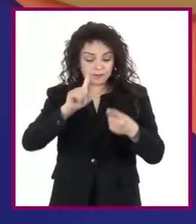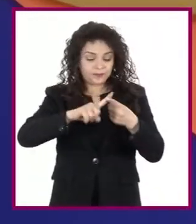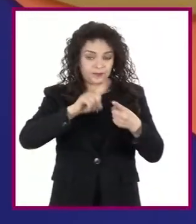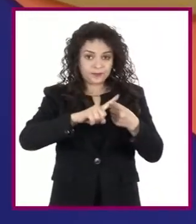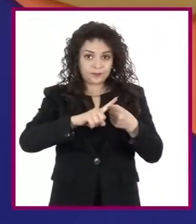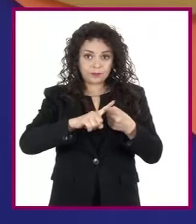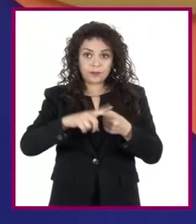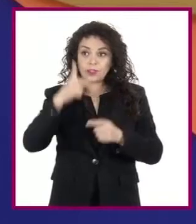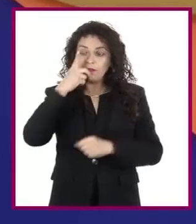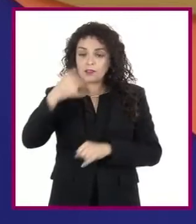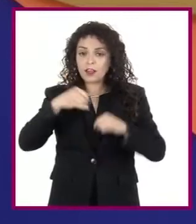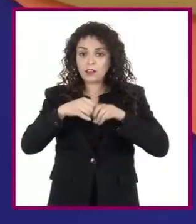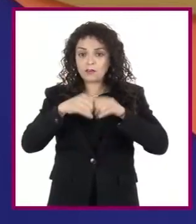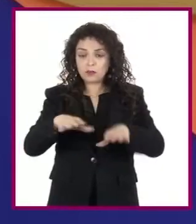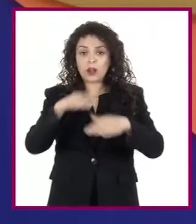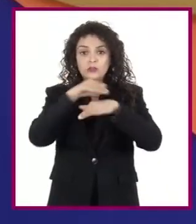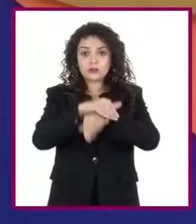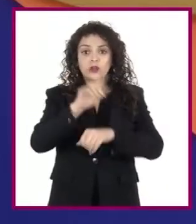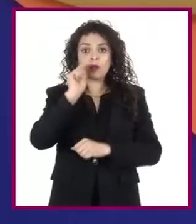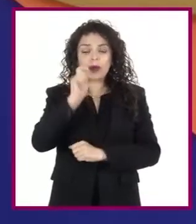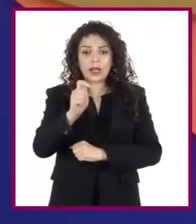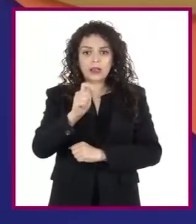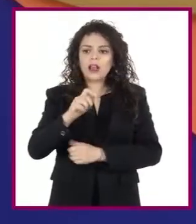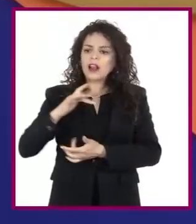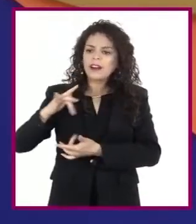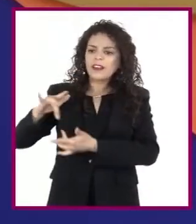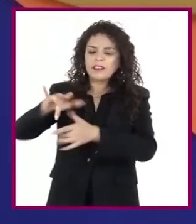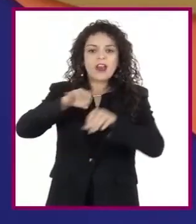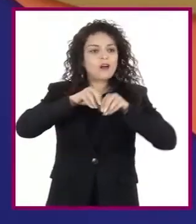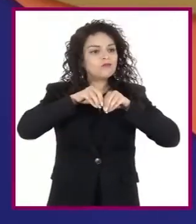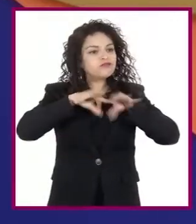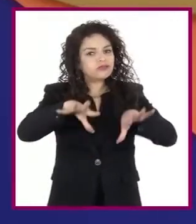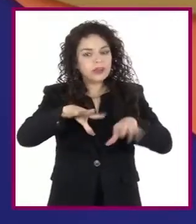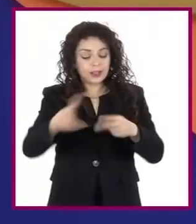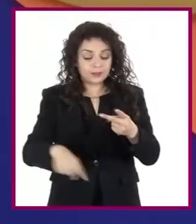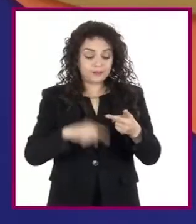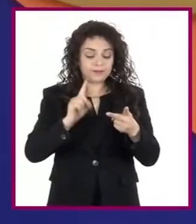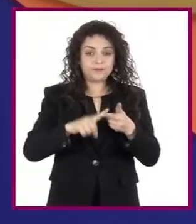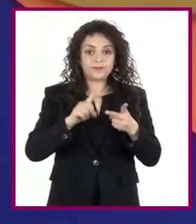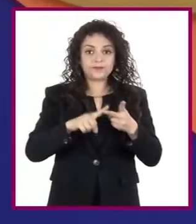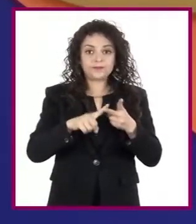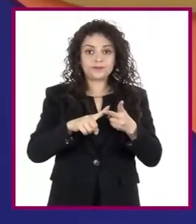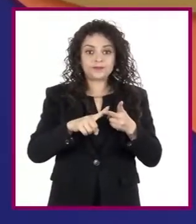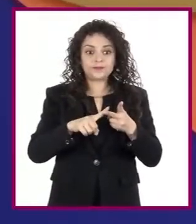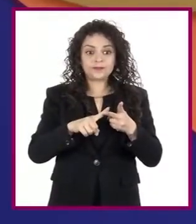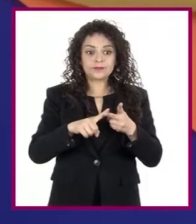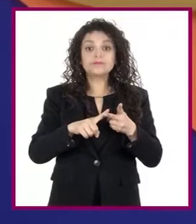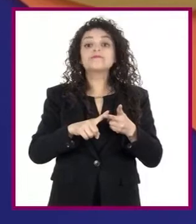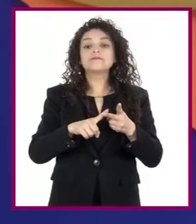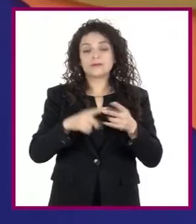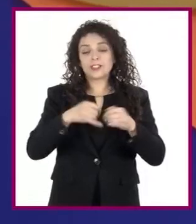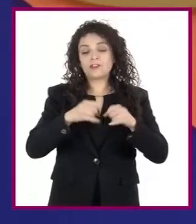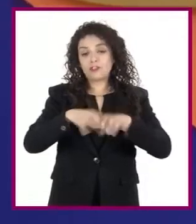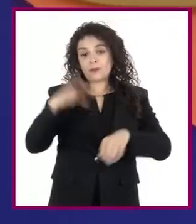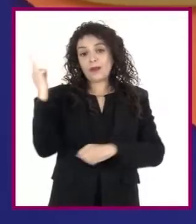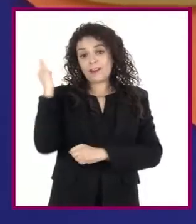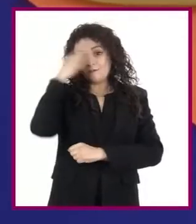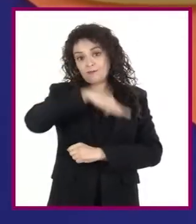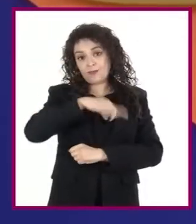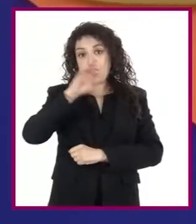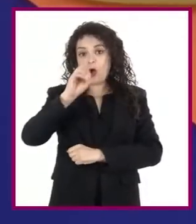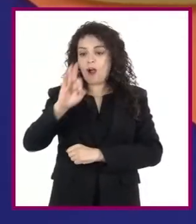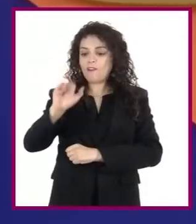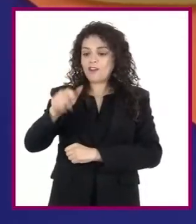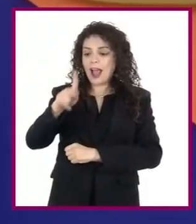aspectos acerca de lo que se dice en redes sociales. Y 2. ¿Y qué son las fake news o noticias falsas?